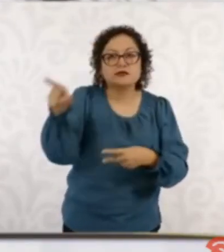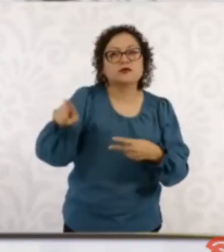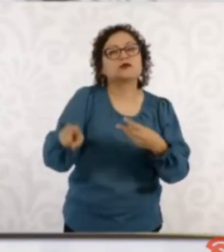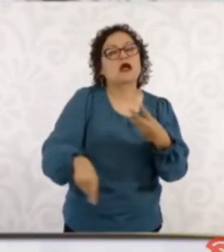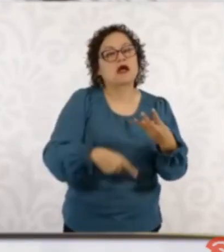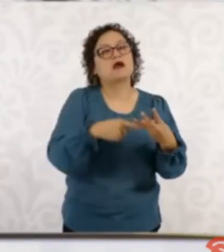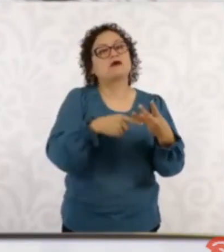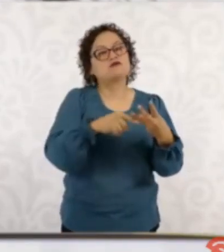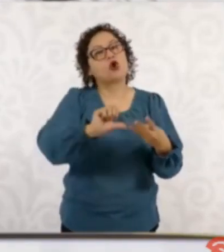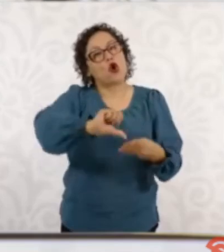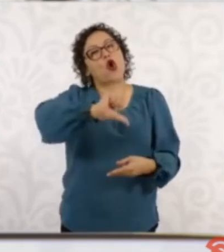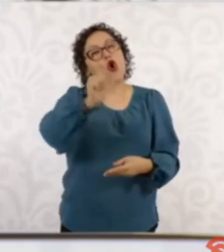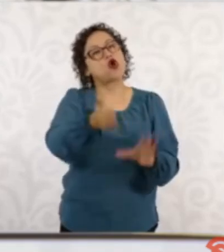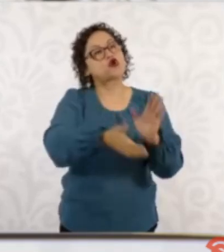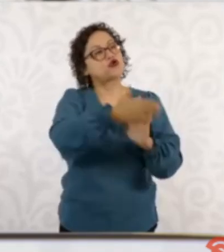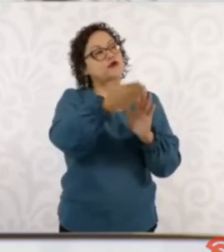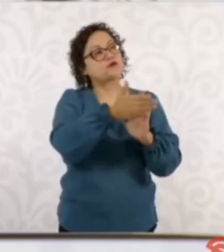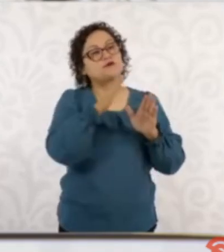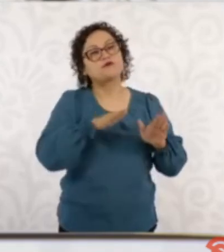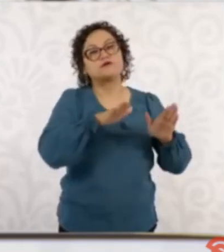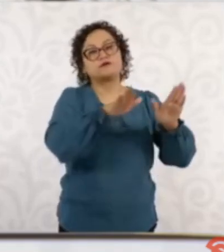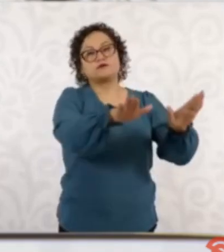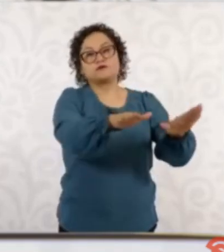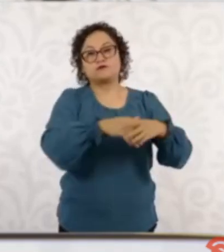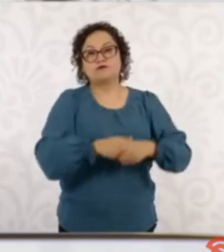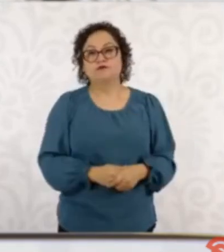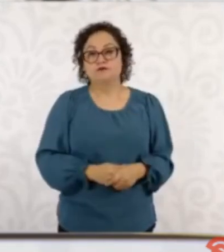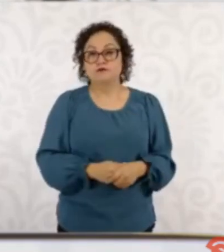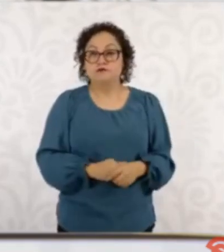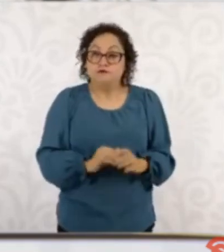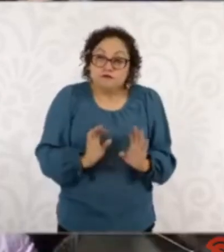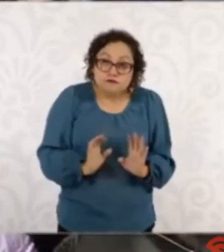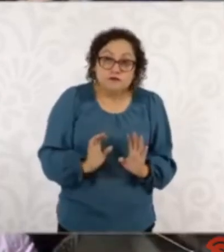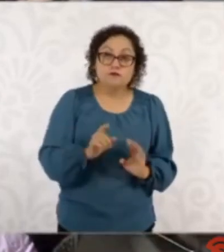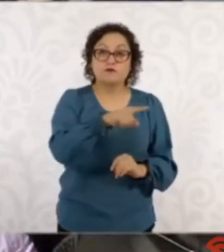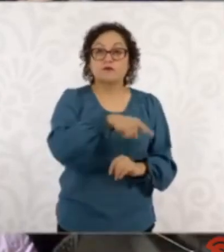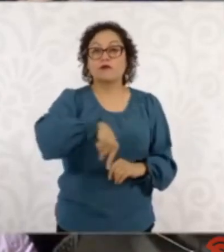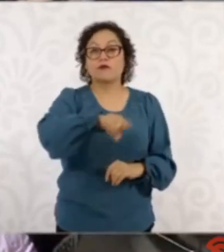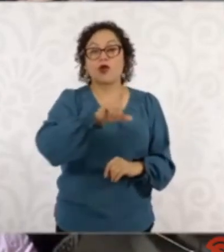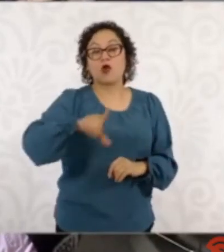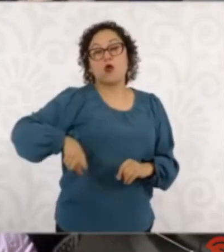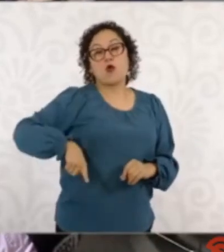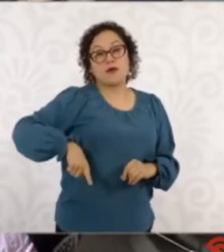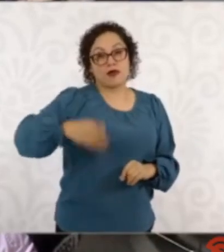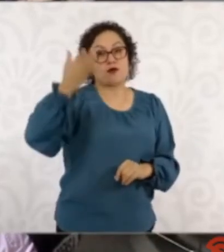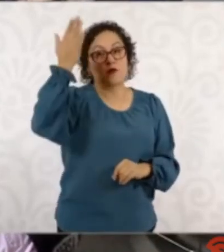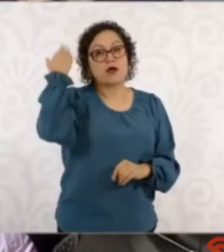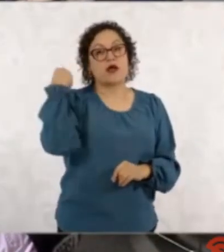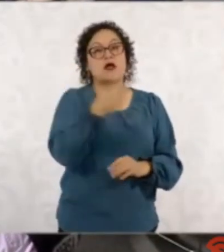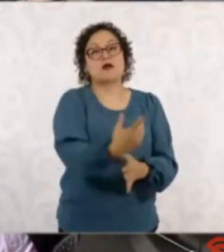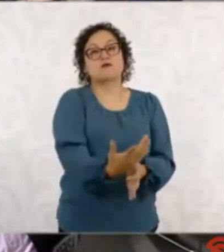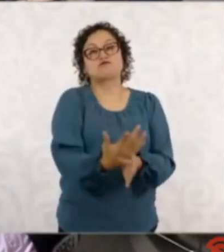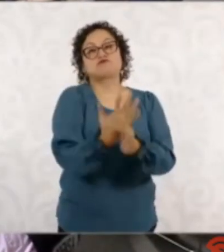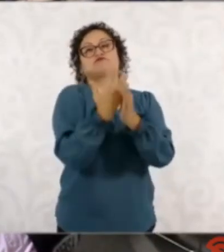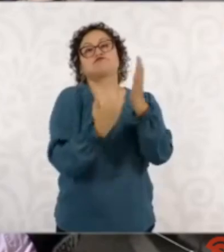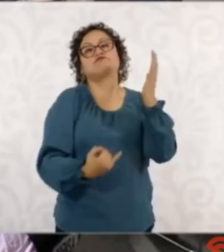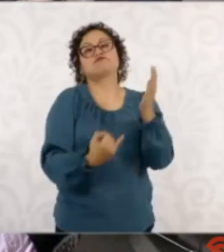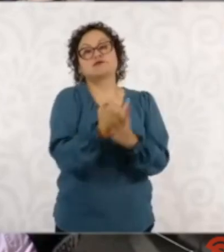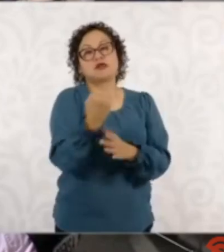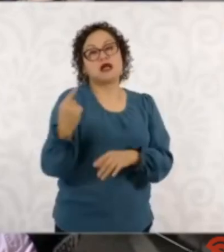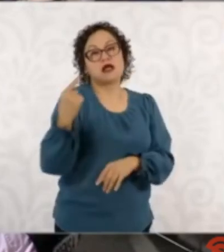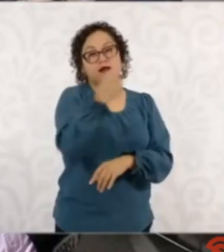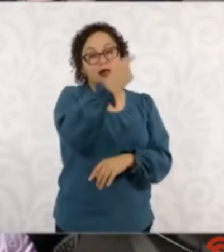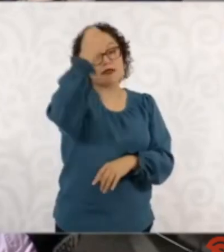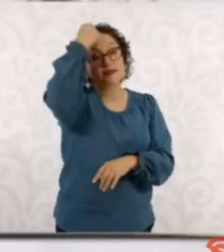aeropuerto. Ellos toman la decisión de que el aeropuerto esté en Texcoco, lo que llamaban el nuevo Aeropuerto Internacional de la